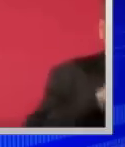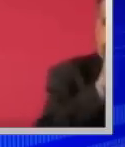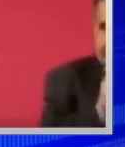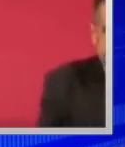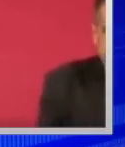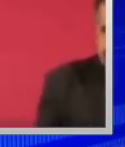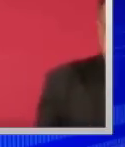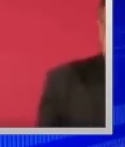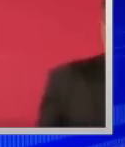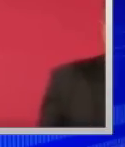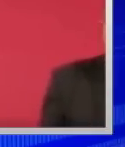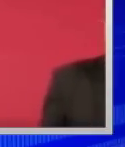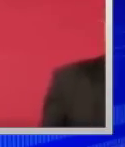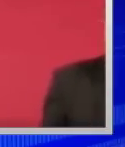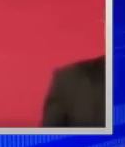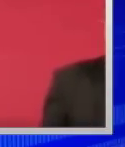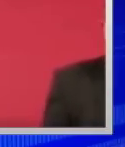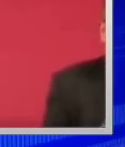así